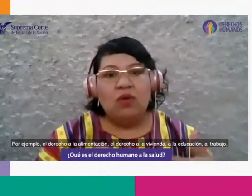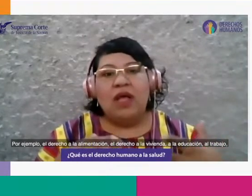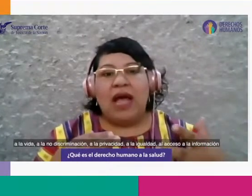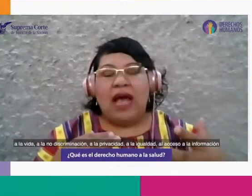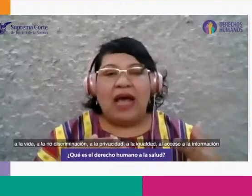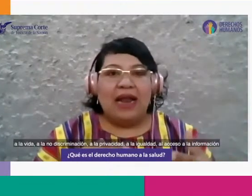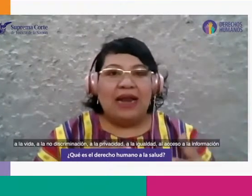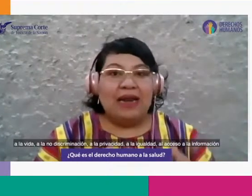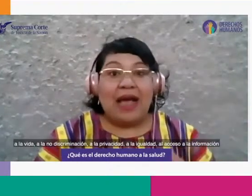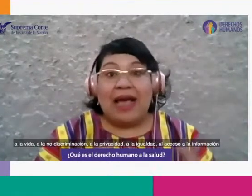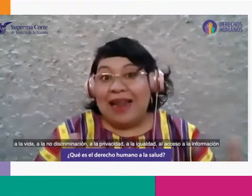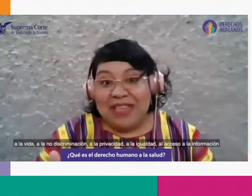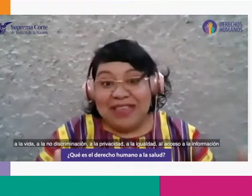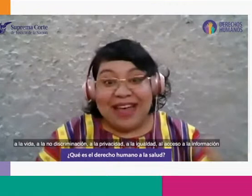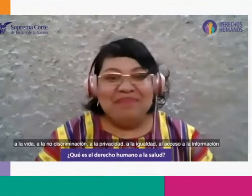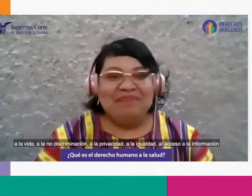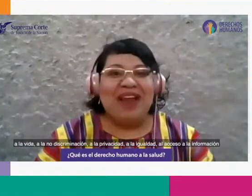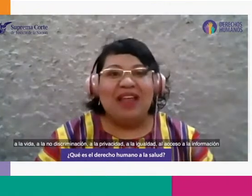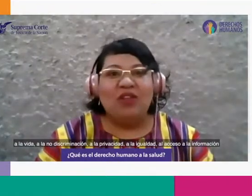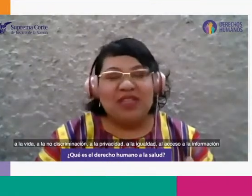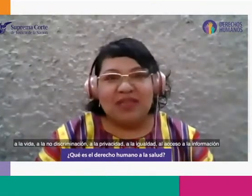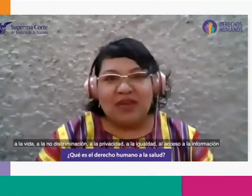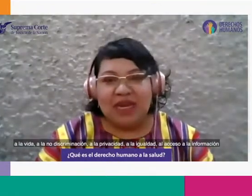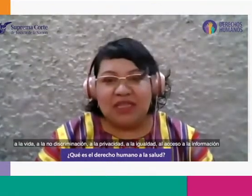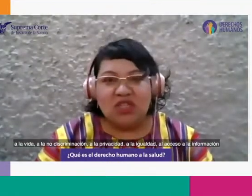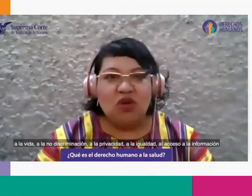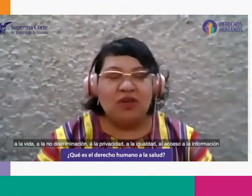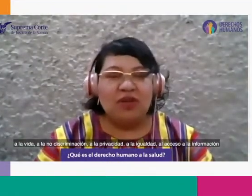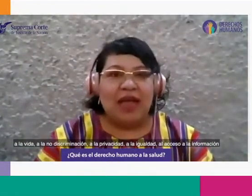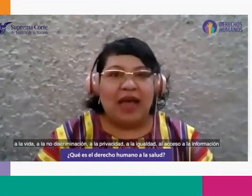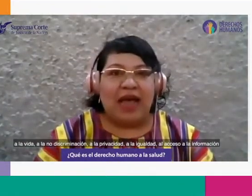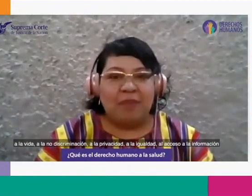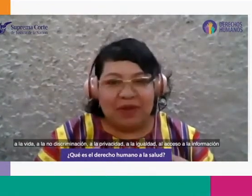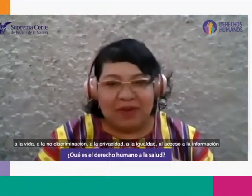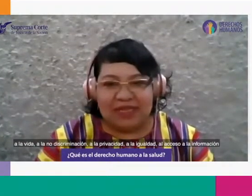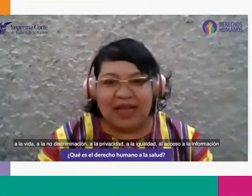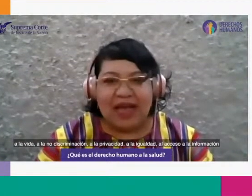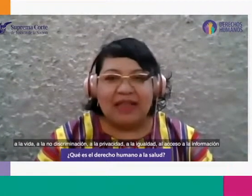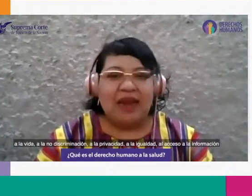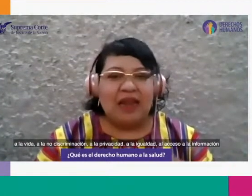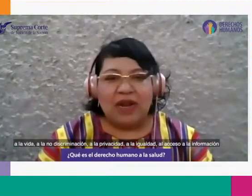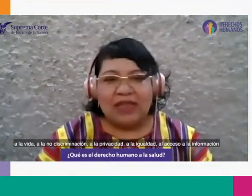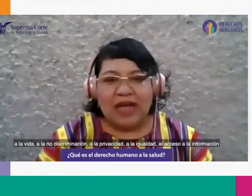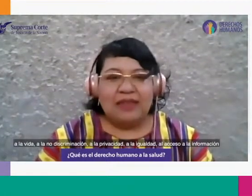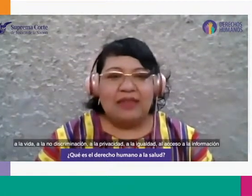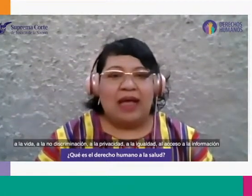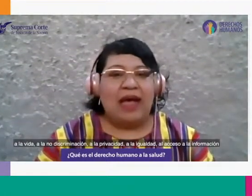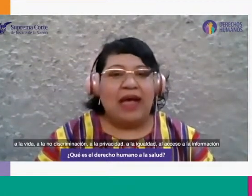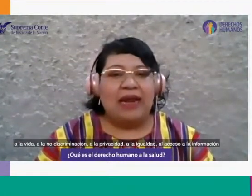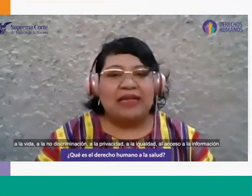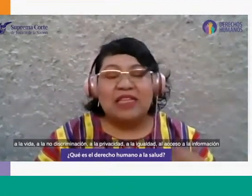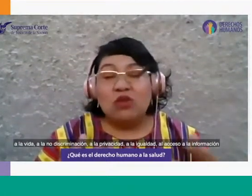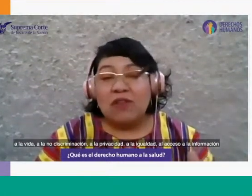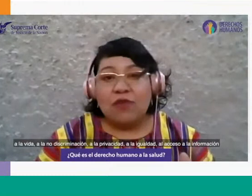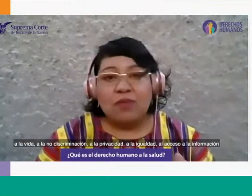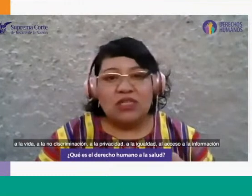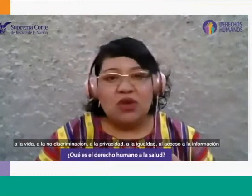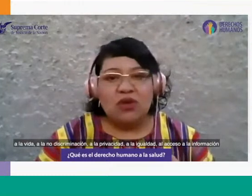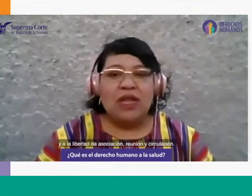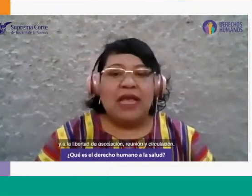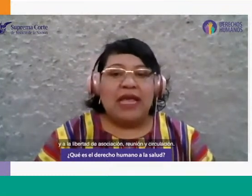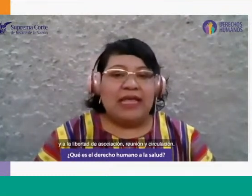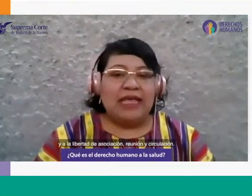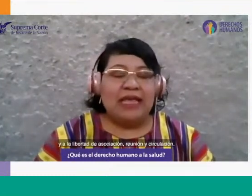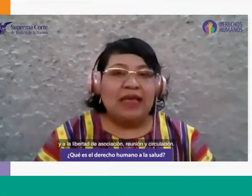trabajo, a la vida, a la no discriminación, a la privacidad, a la igualdad, al acceso a la